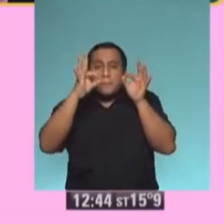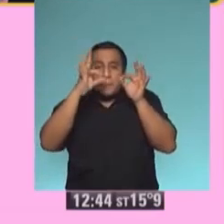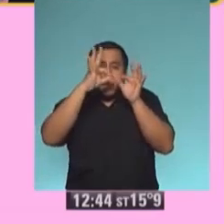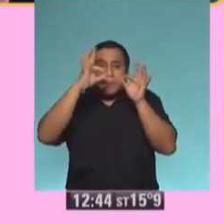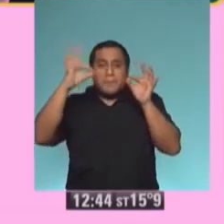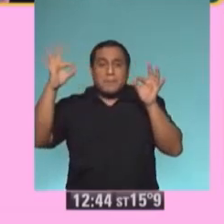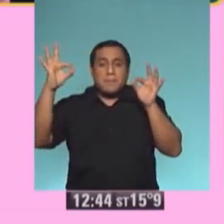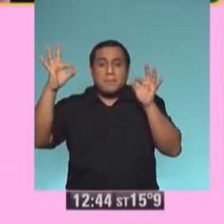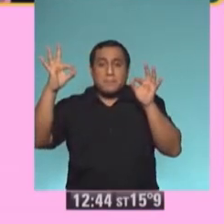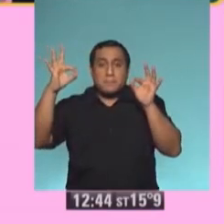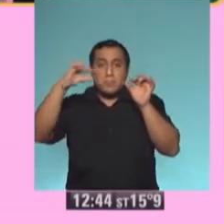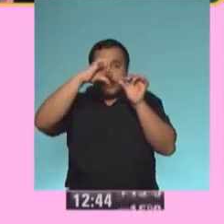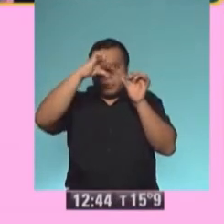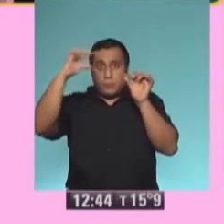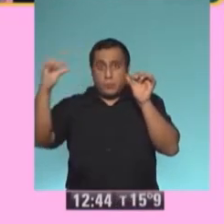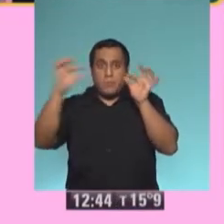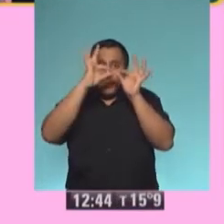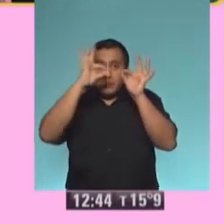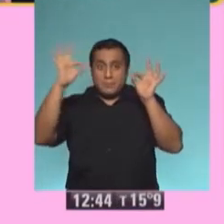el alma de la pluma, que es súper